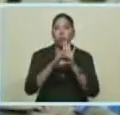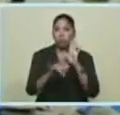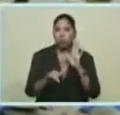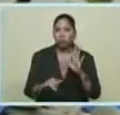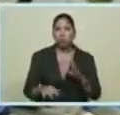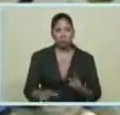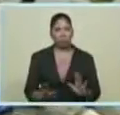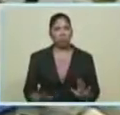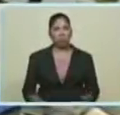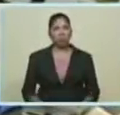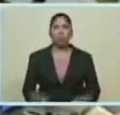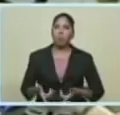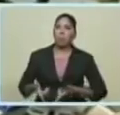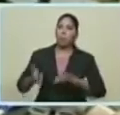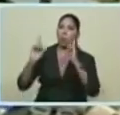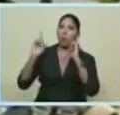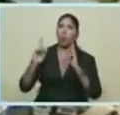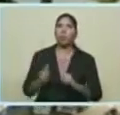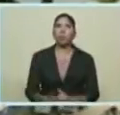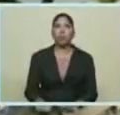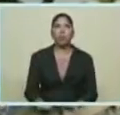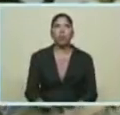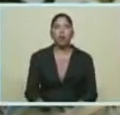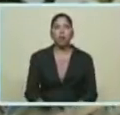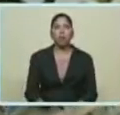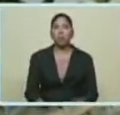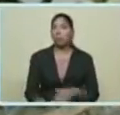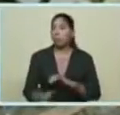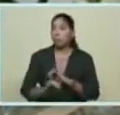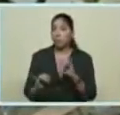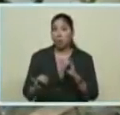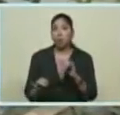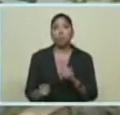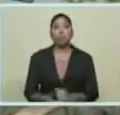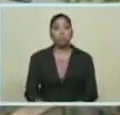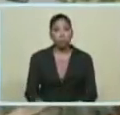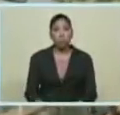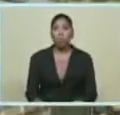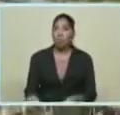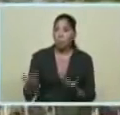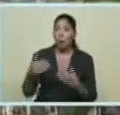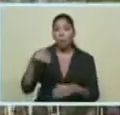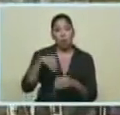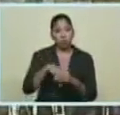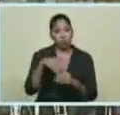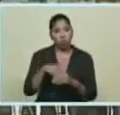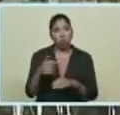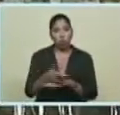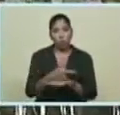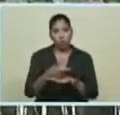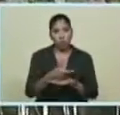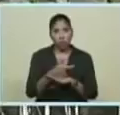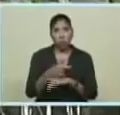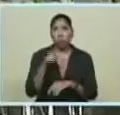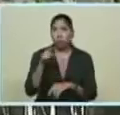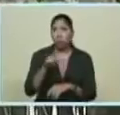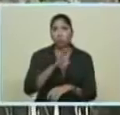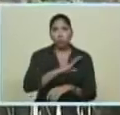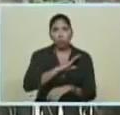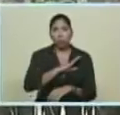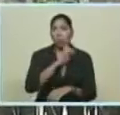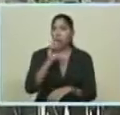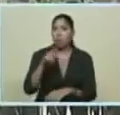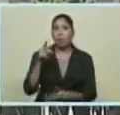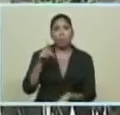plenipotenciarios, convocó el adelanto de las elecciones de gobernadores y gobernadoras. Y ahí estuvo la Fuerza Armada